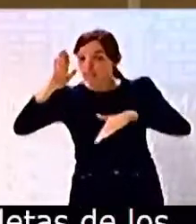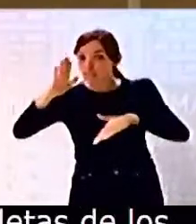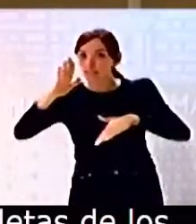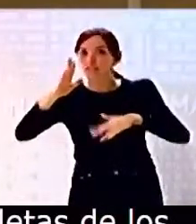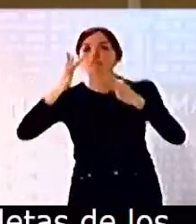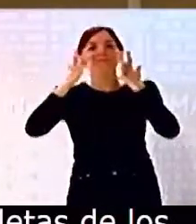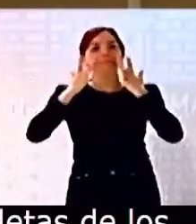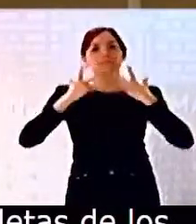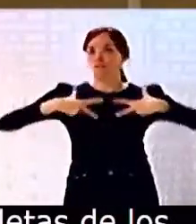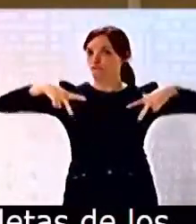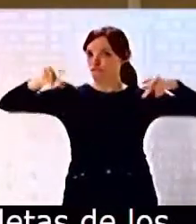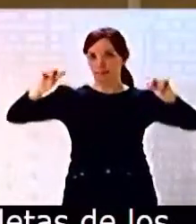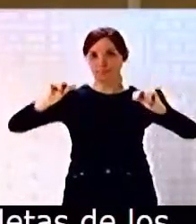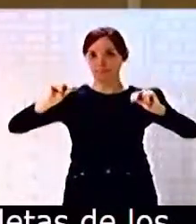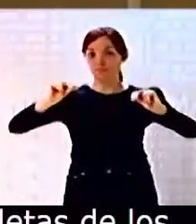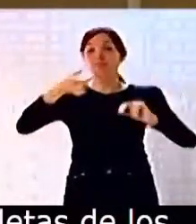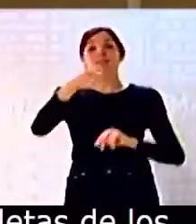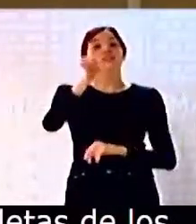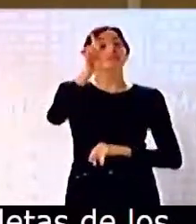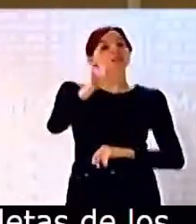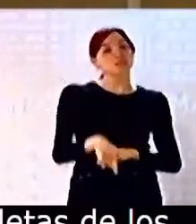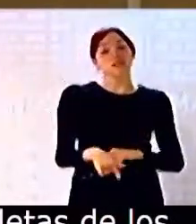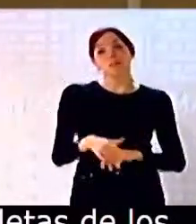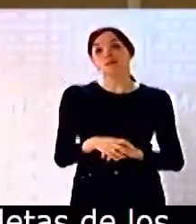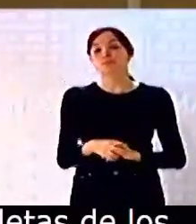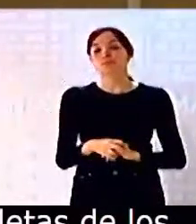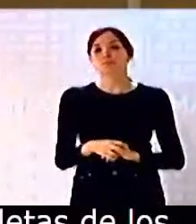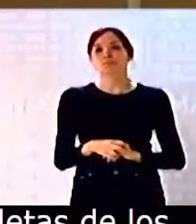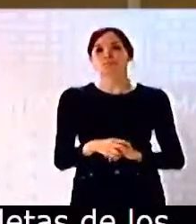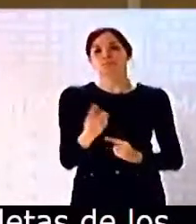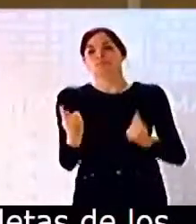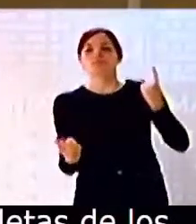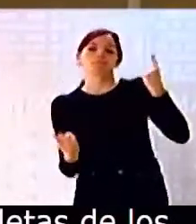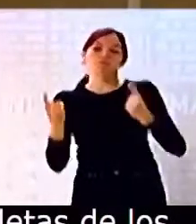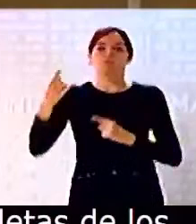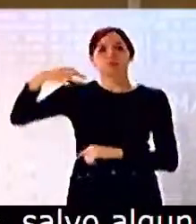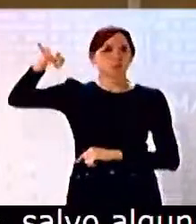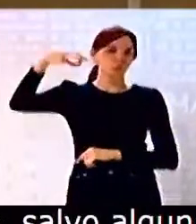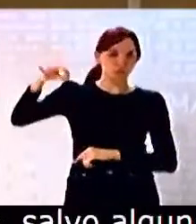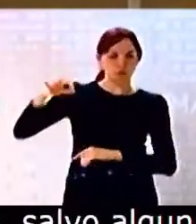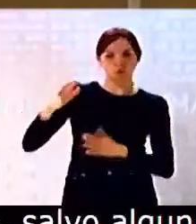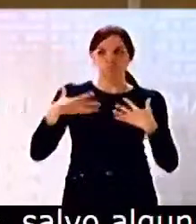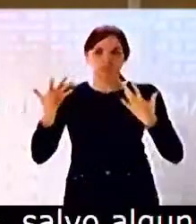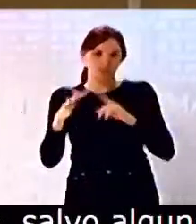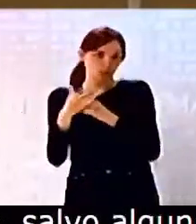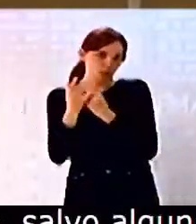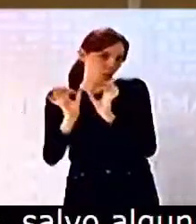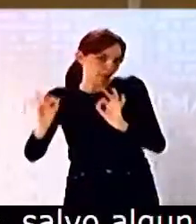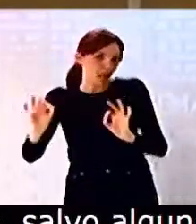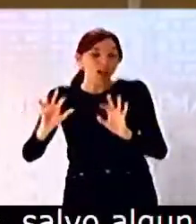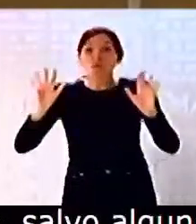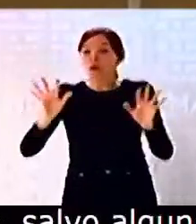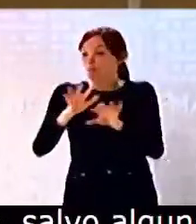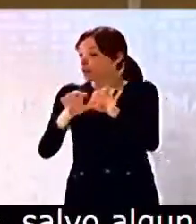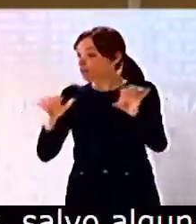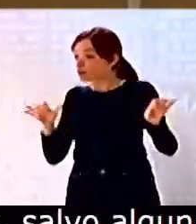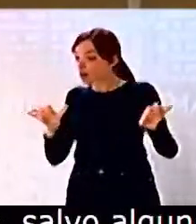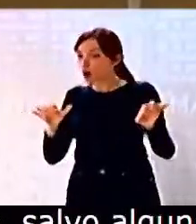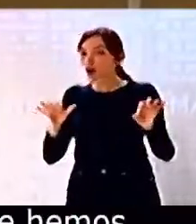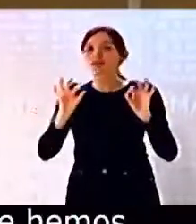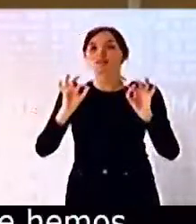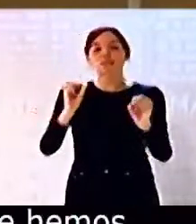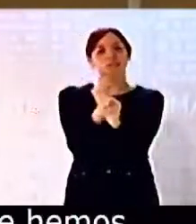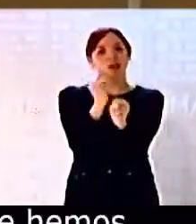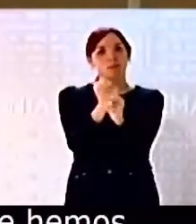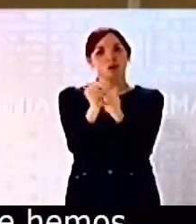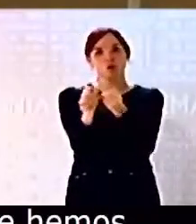y también que hayamos finalizado, salvo algunas cuestiones puntuales que nos podamos encontrar, lo que hemos denominado cuerpos esenciales. Me